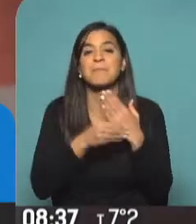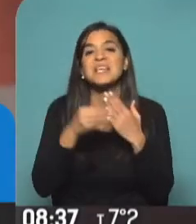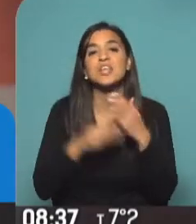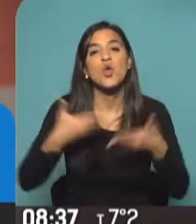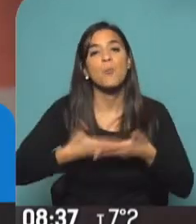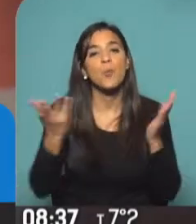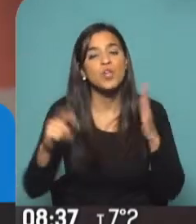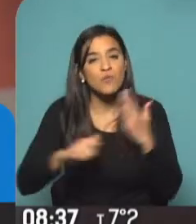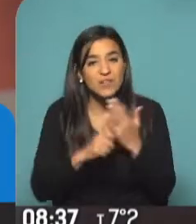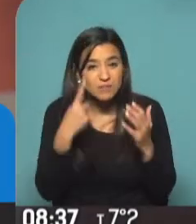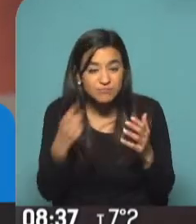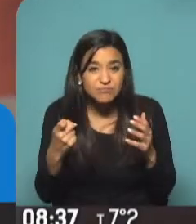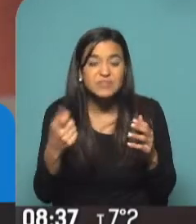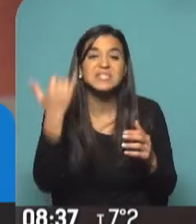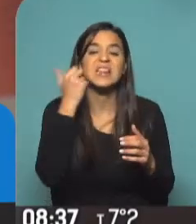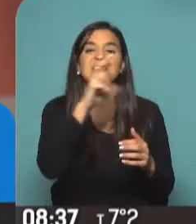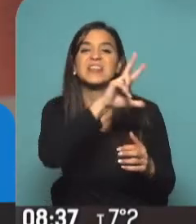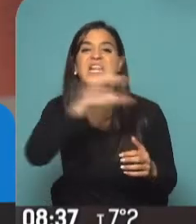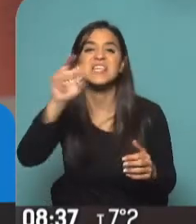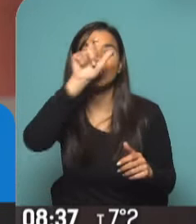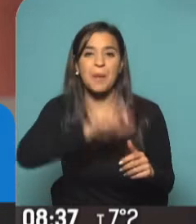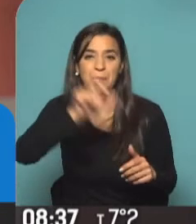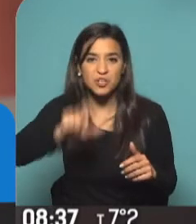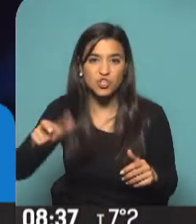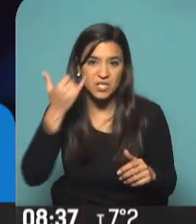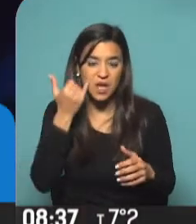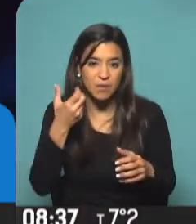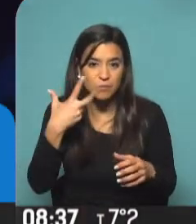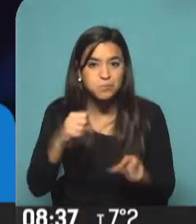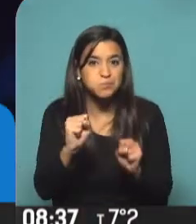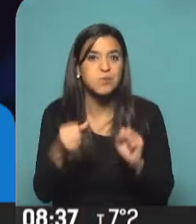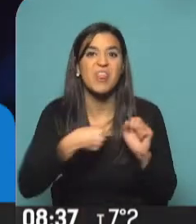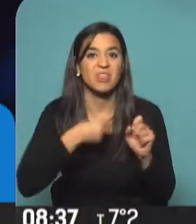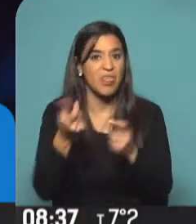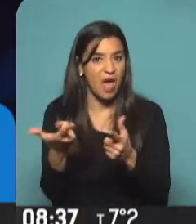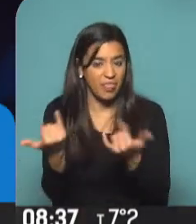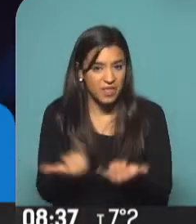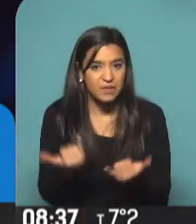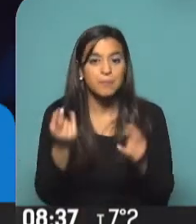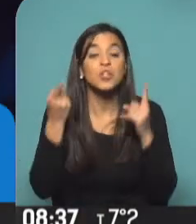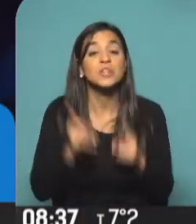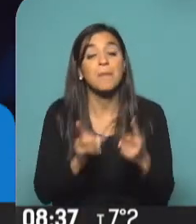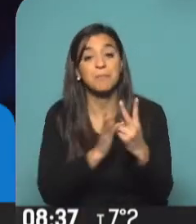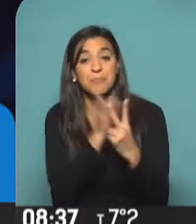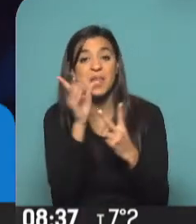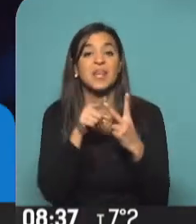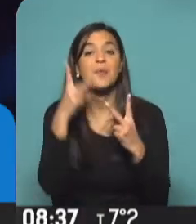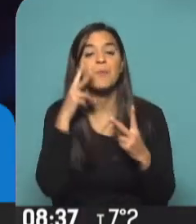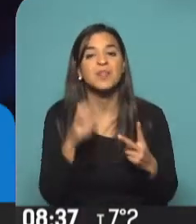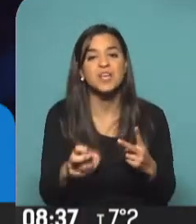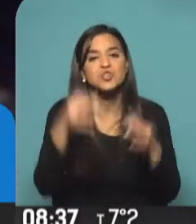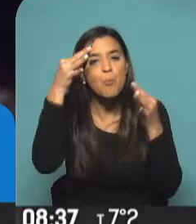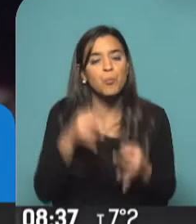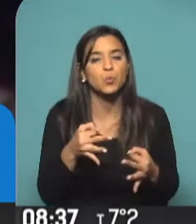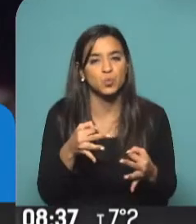llevamos identificadas más de 300 personas pero también hacemos intervenciones e investigación en casos